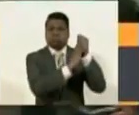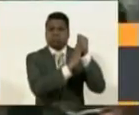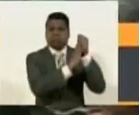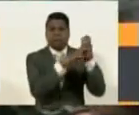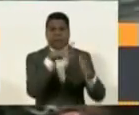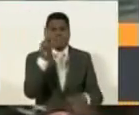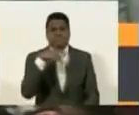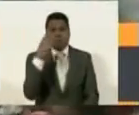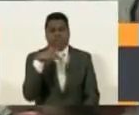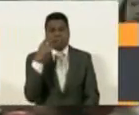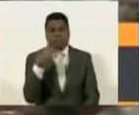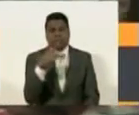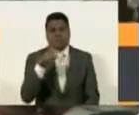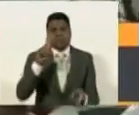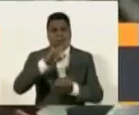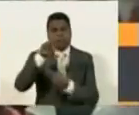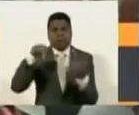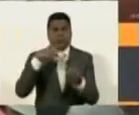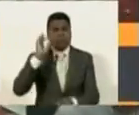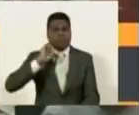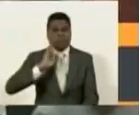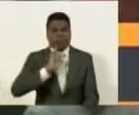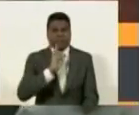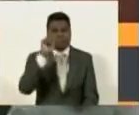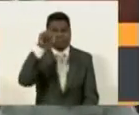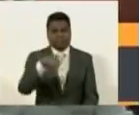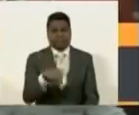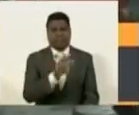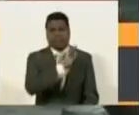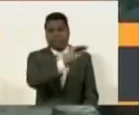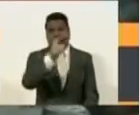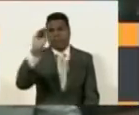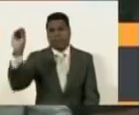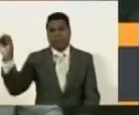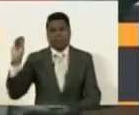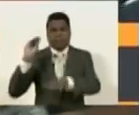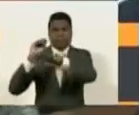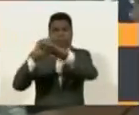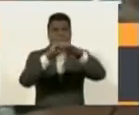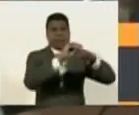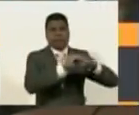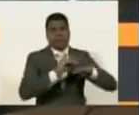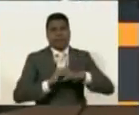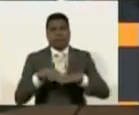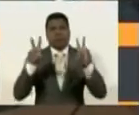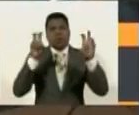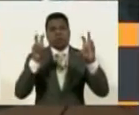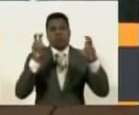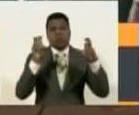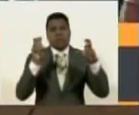Bolivariana. Y tiene que ver esta convocatoria porque vamos a